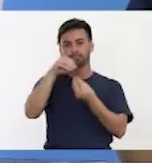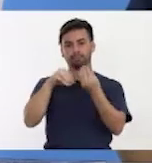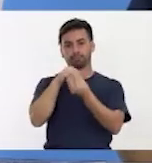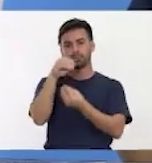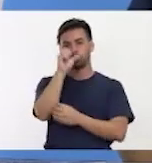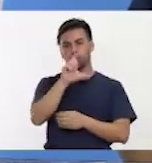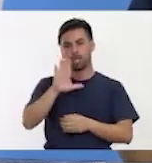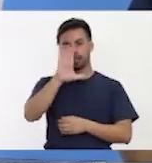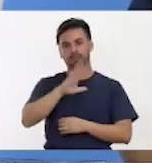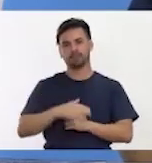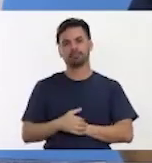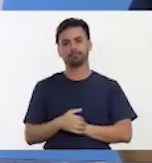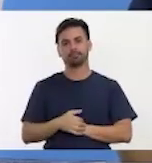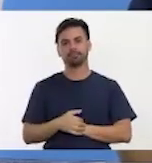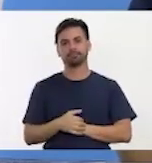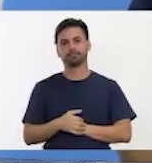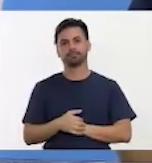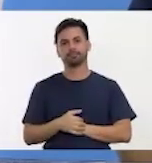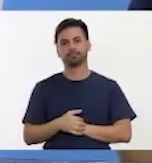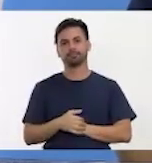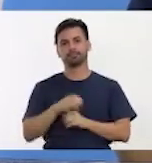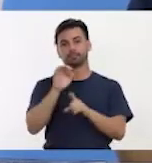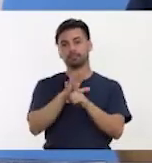procesos de construcción socialista.